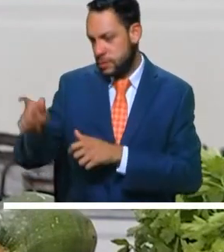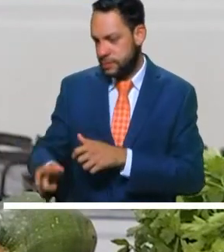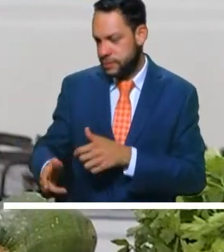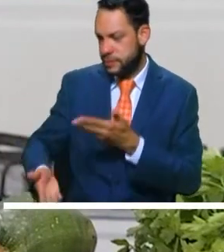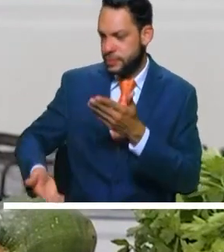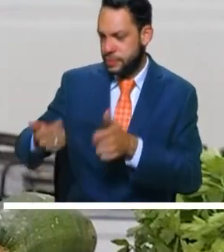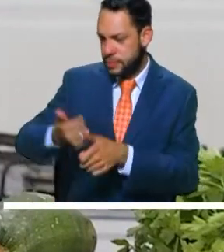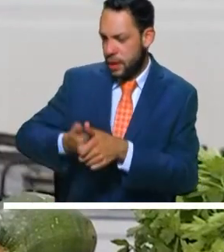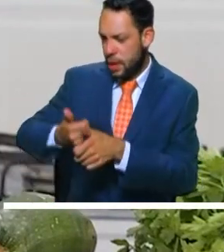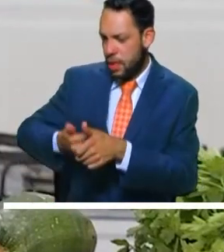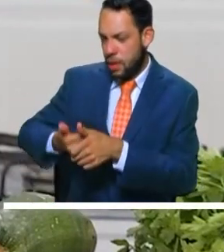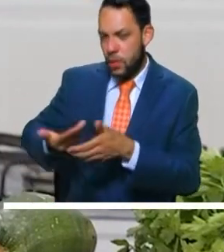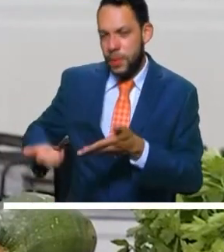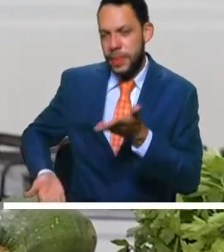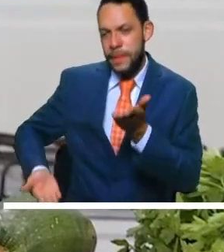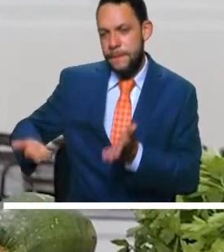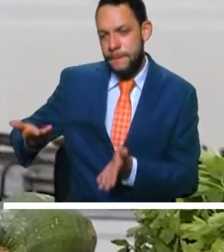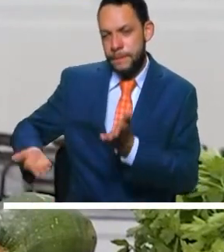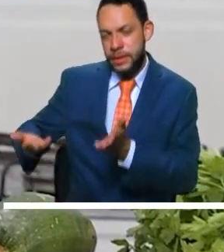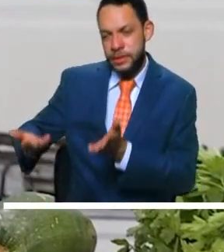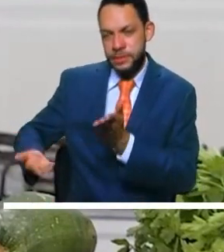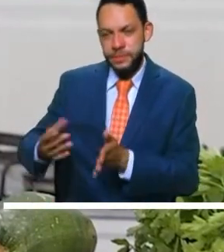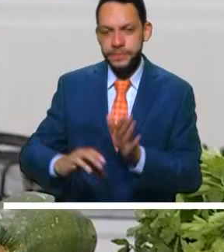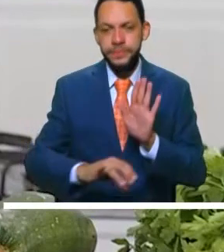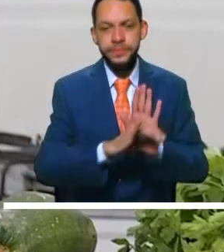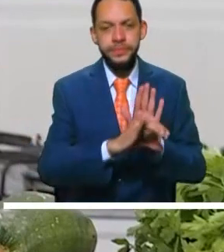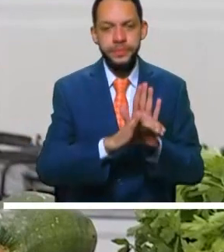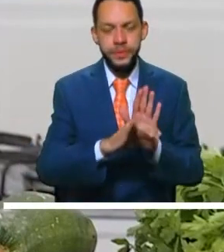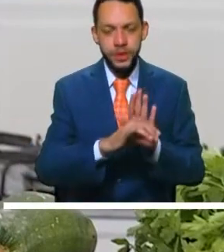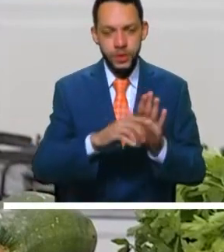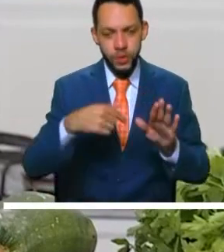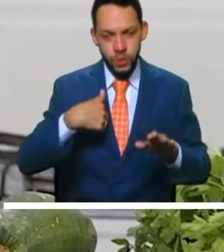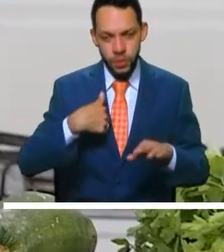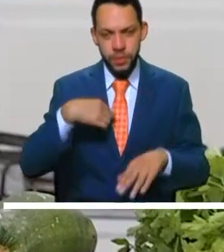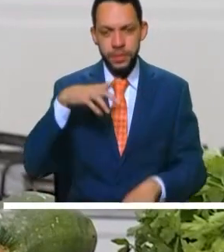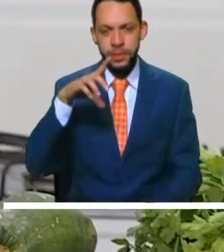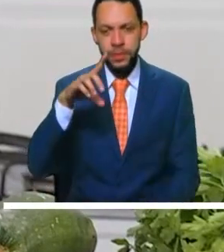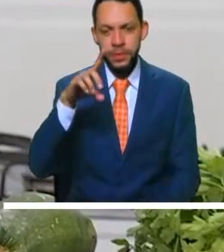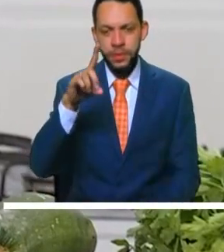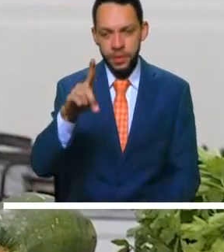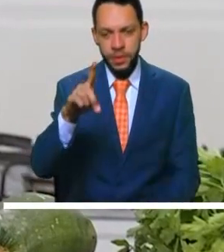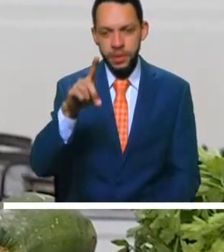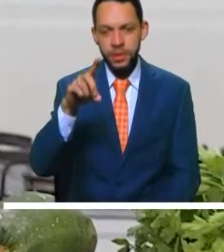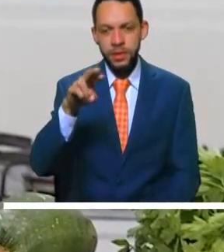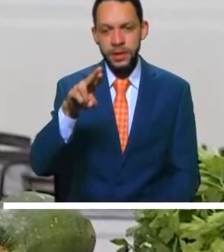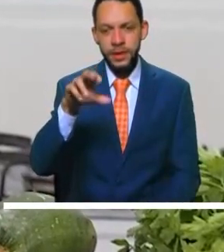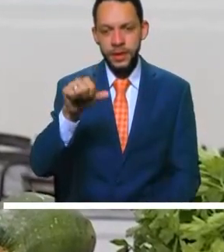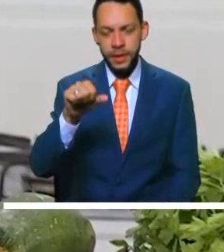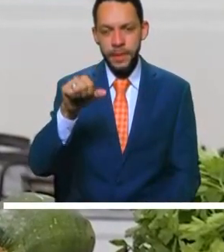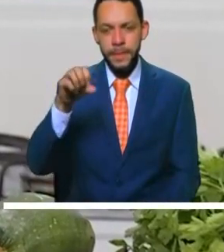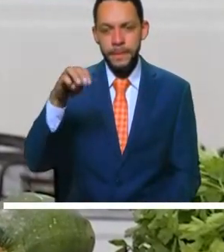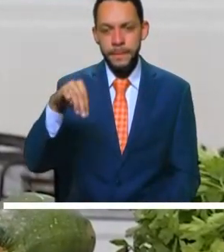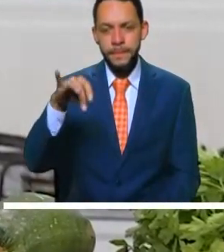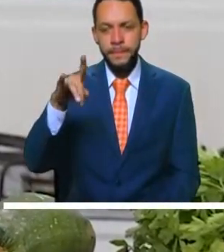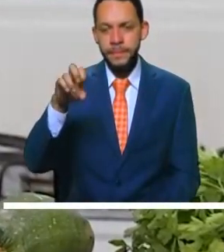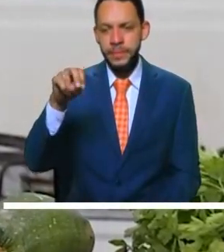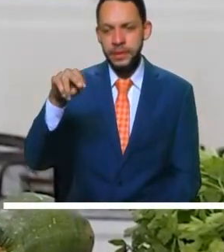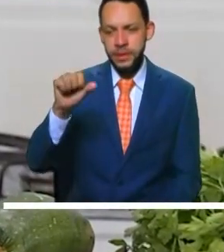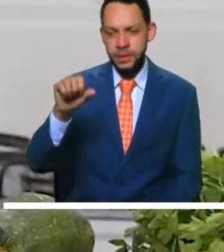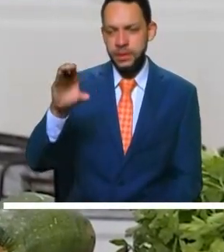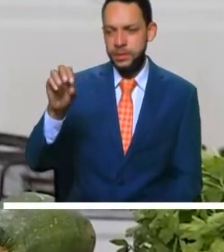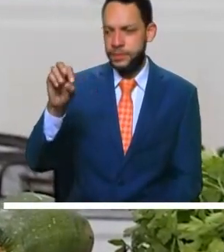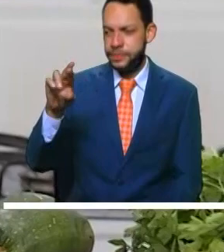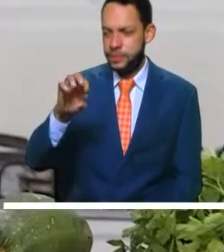de acuerdo a sus necesidades. En mi Instagram, doctora Milena Coral, ahí pueden encontrar recetas enfocadas a tener una